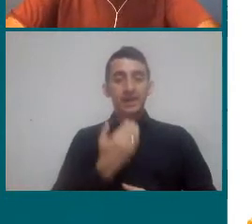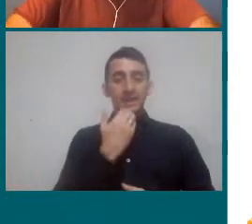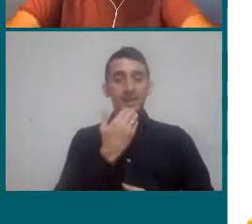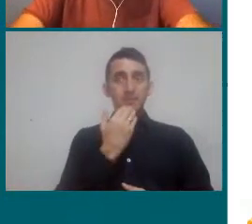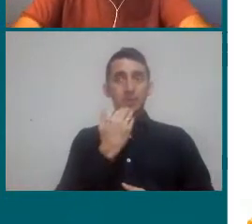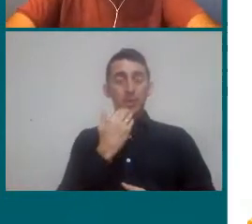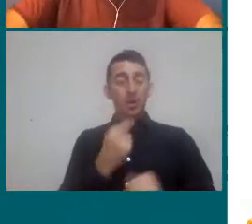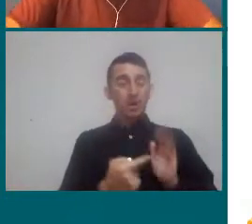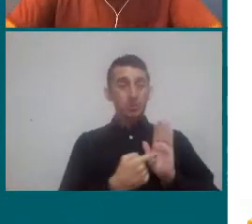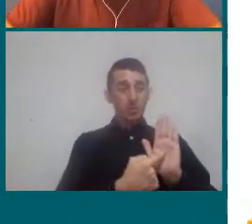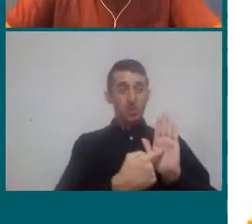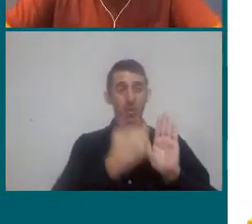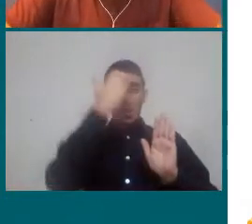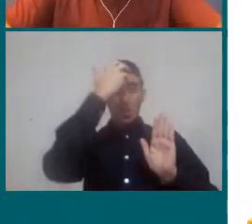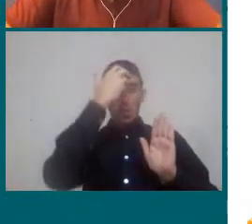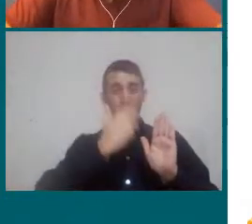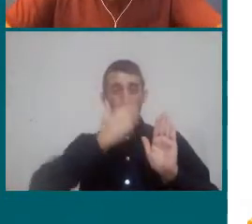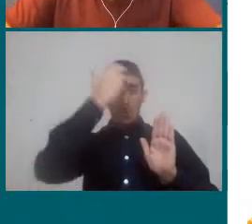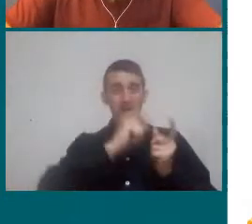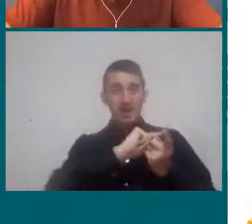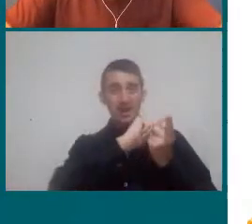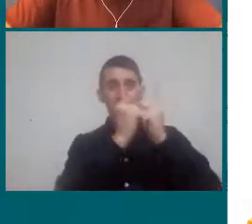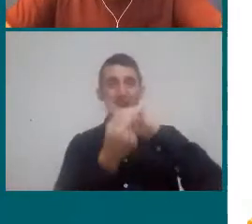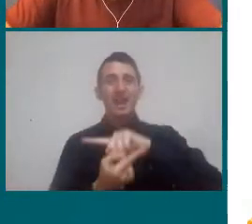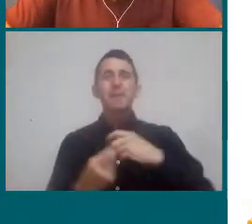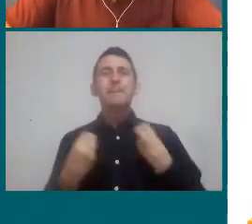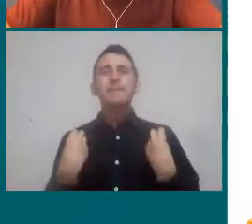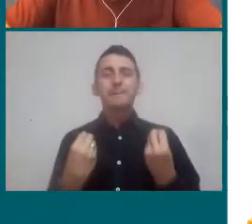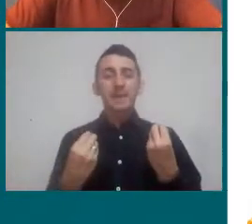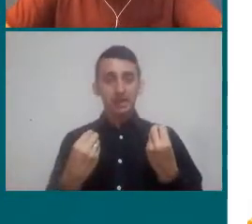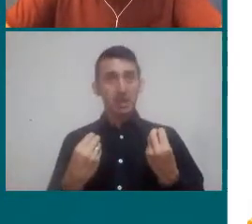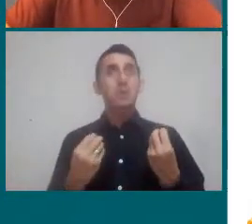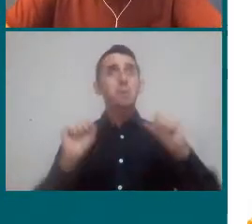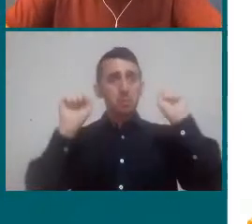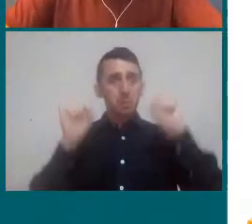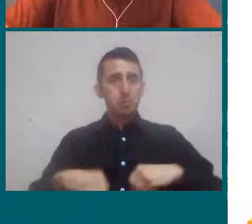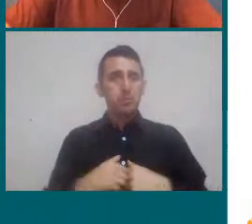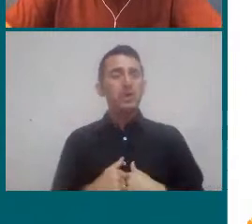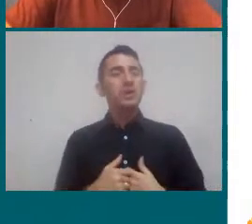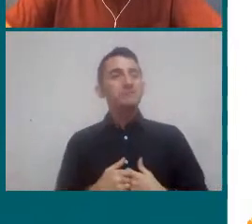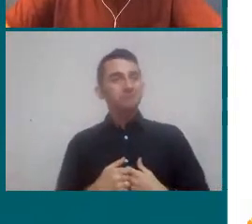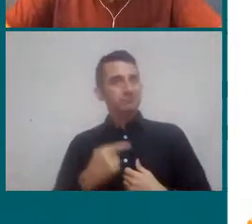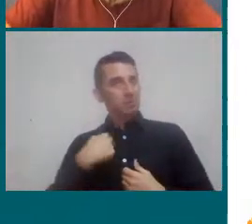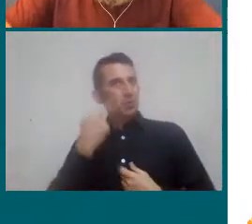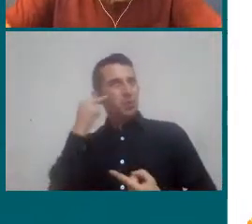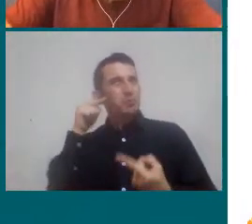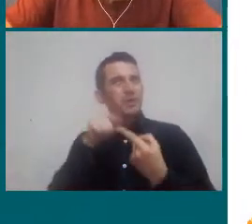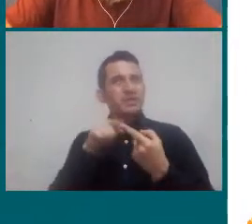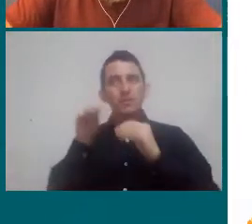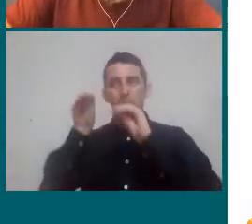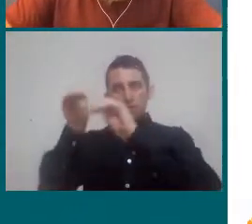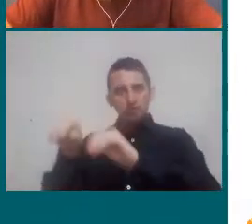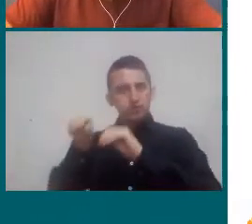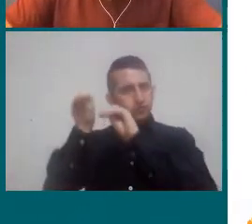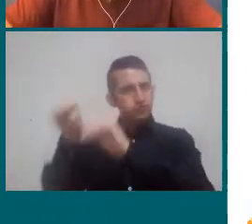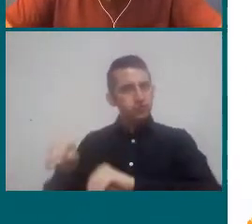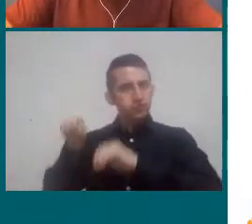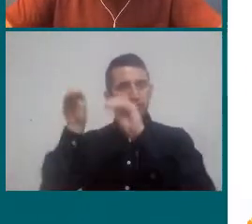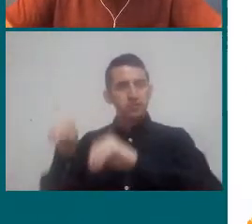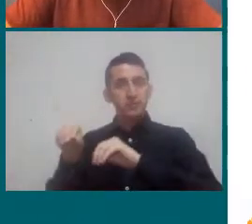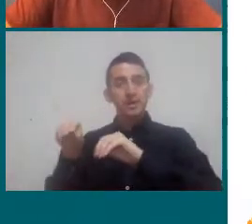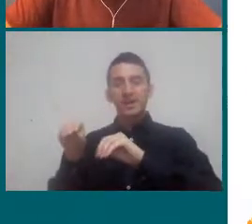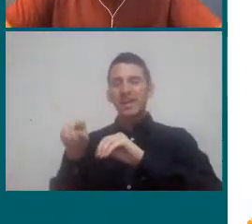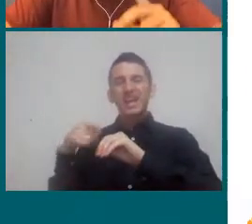de evaluación genera una oportunidad para centrarnos en lo formativo, en la importancia del